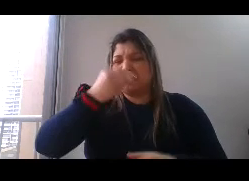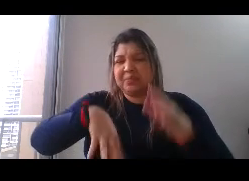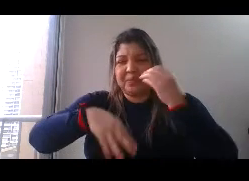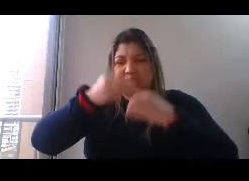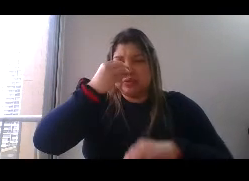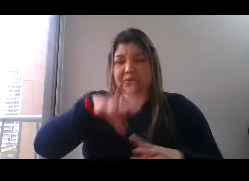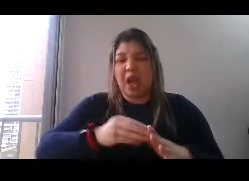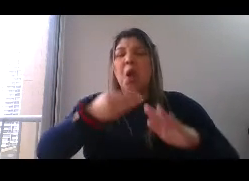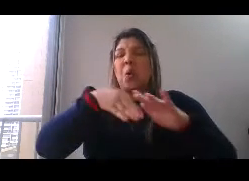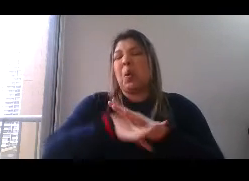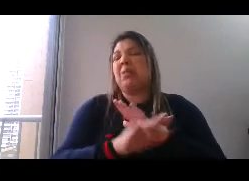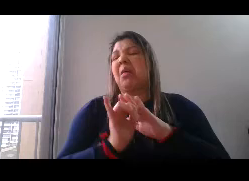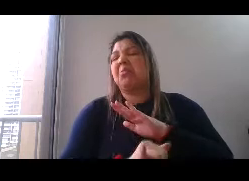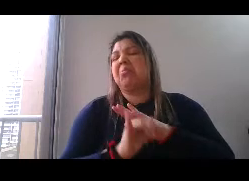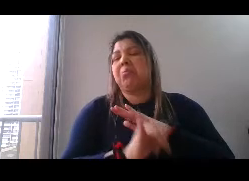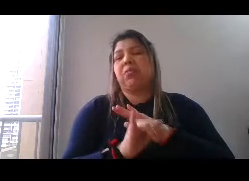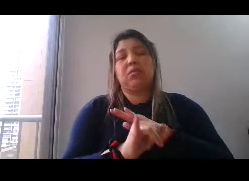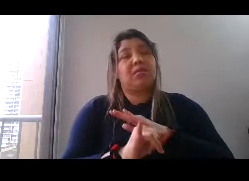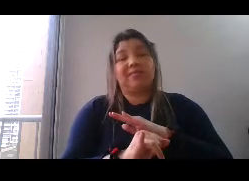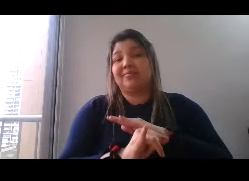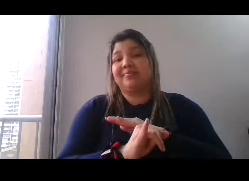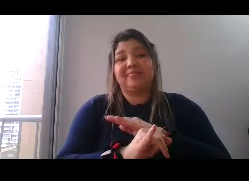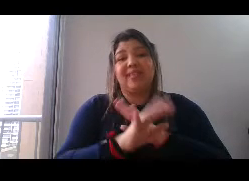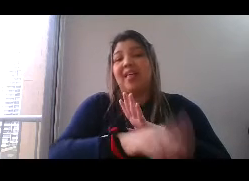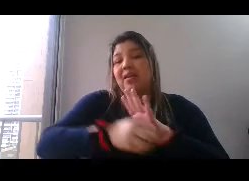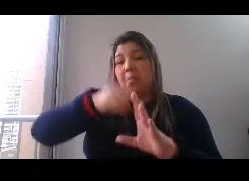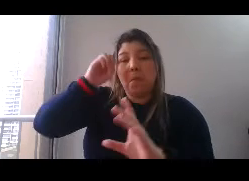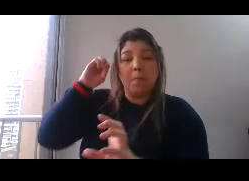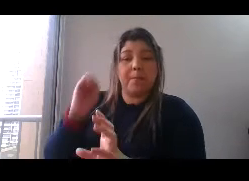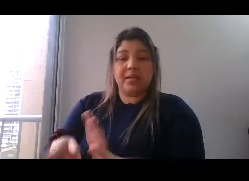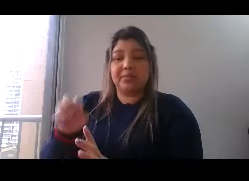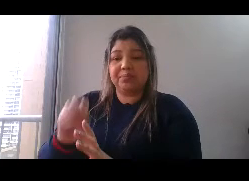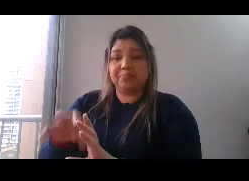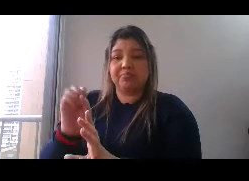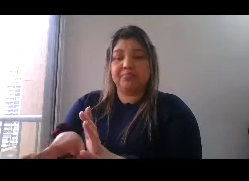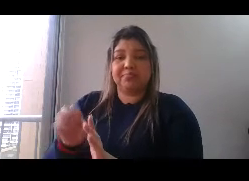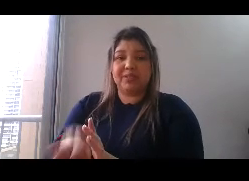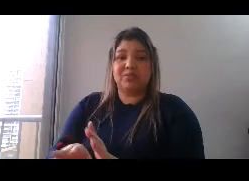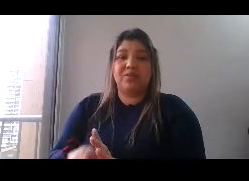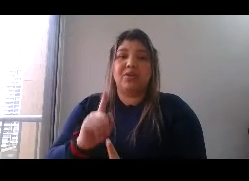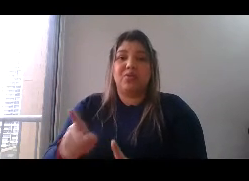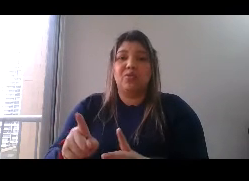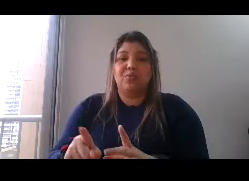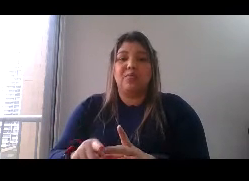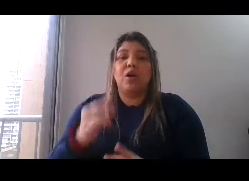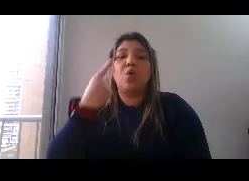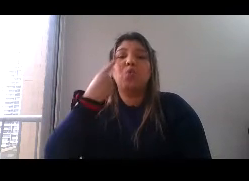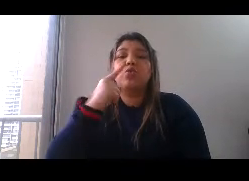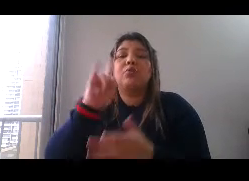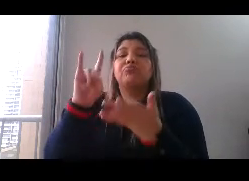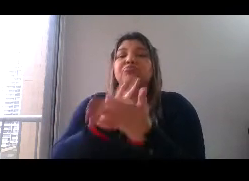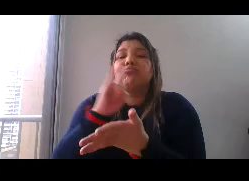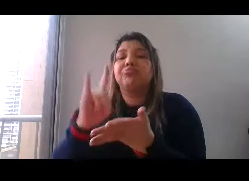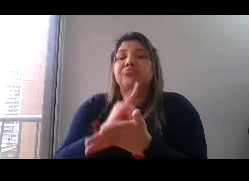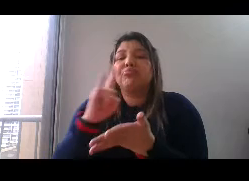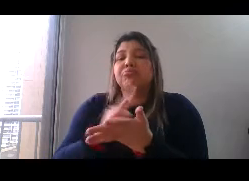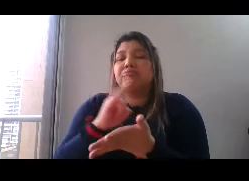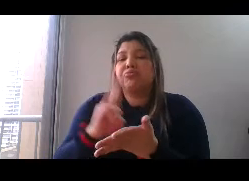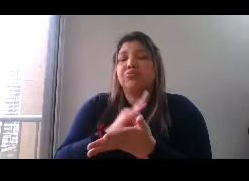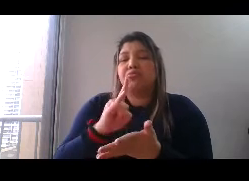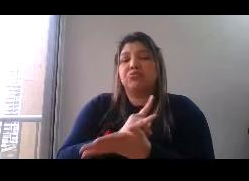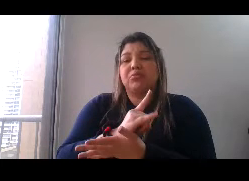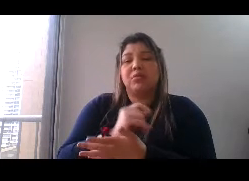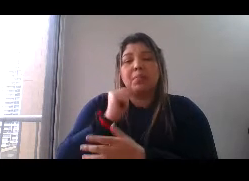de protección personal deben desecharse, los que son desechables, inmediatamente en el área donde